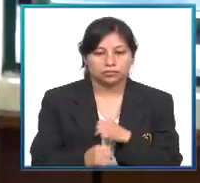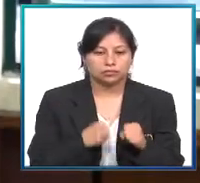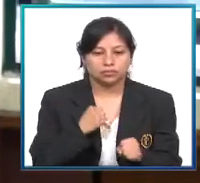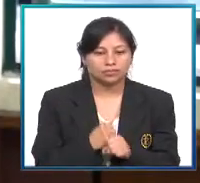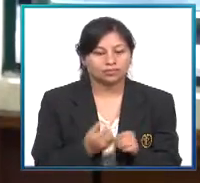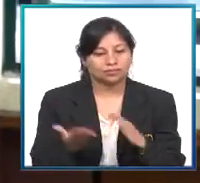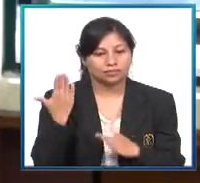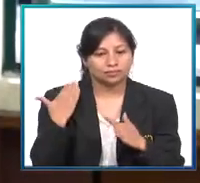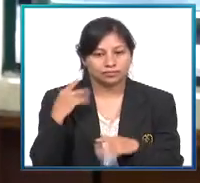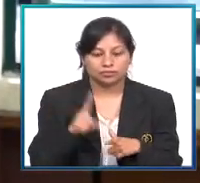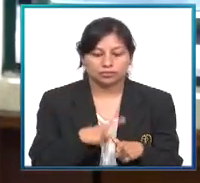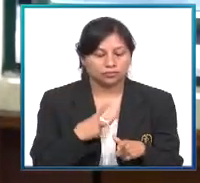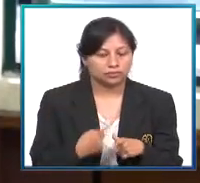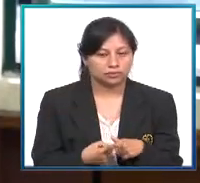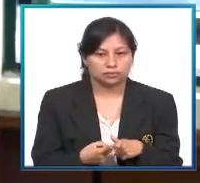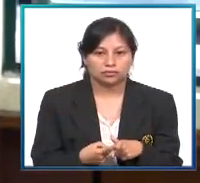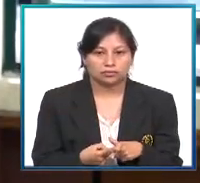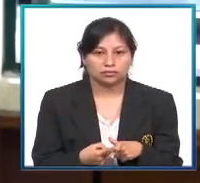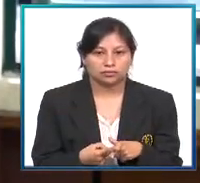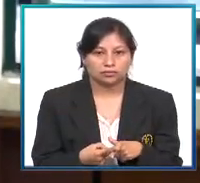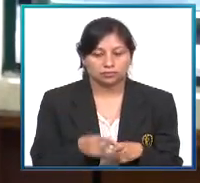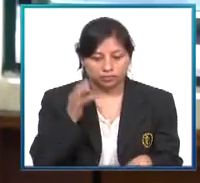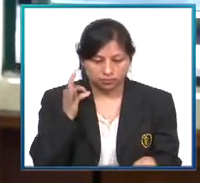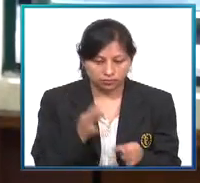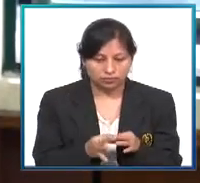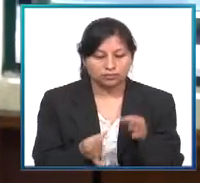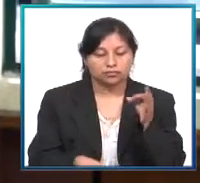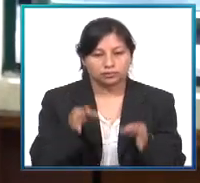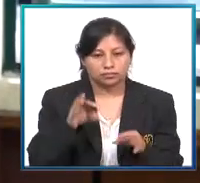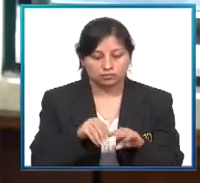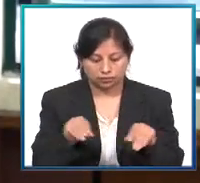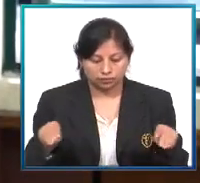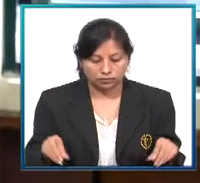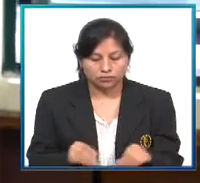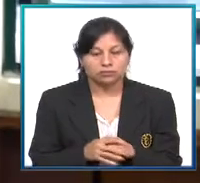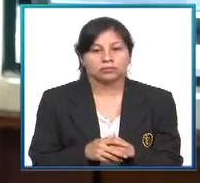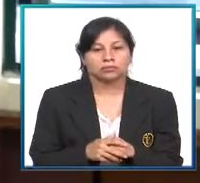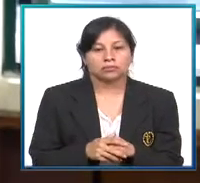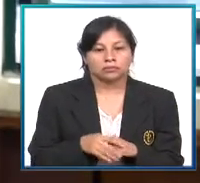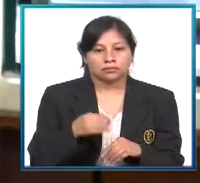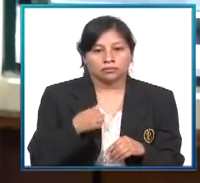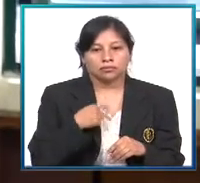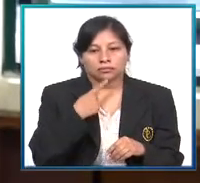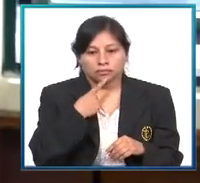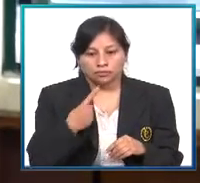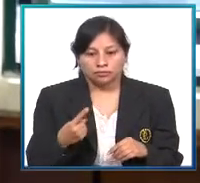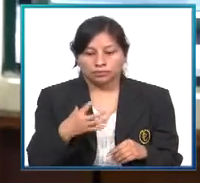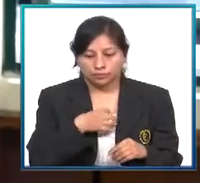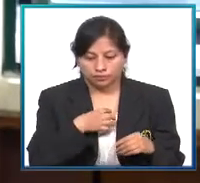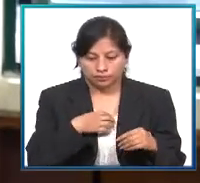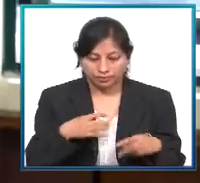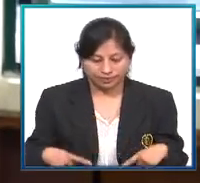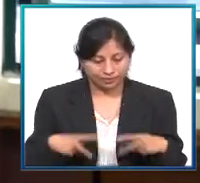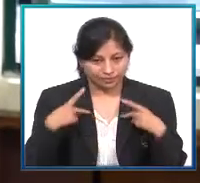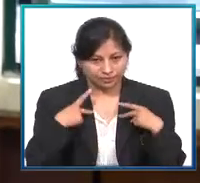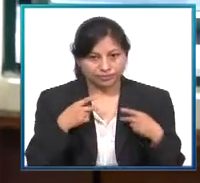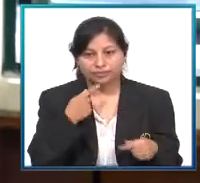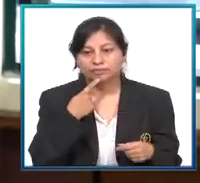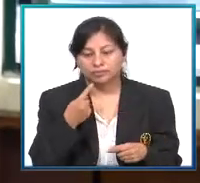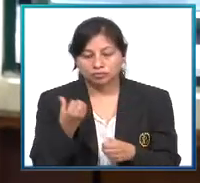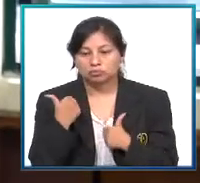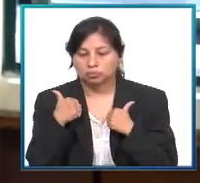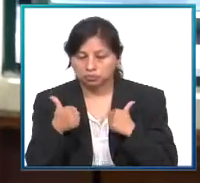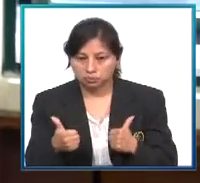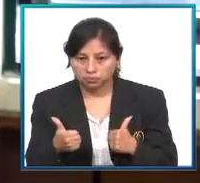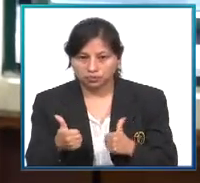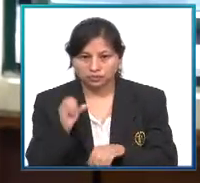tiempo, y en el cual ellos no tenían la certeza jurídica de la tierra. Hoy personeros del registro de la propiedad pues han traído la buena noticia de